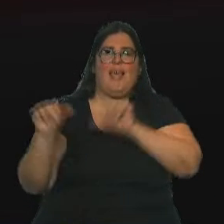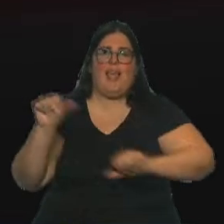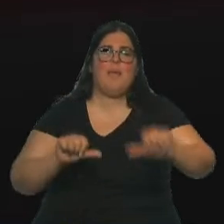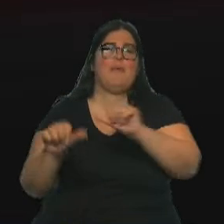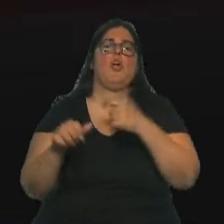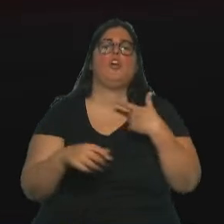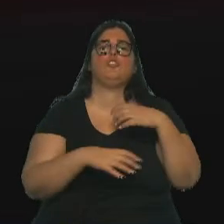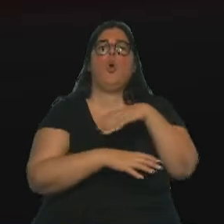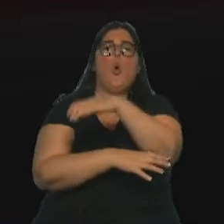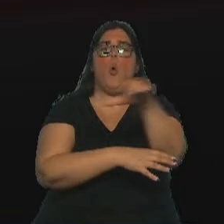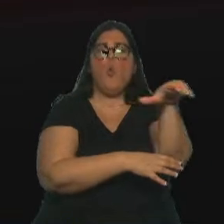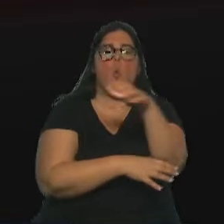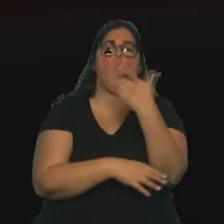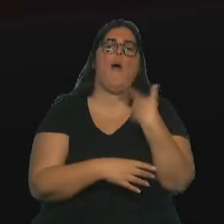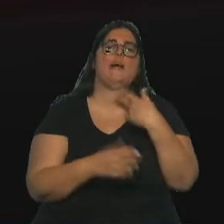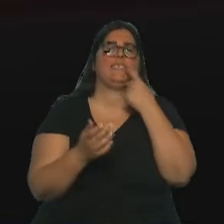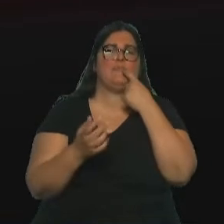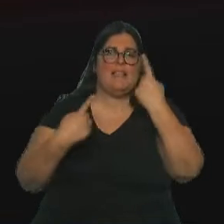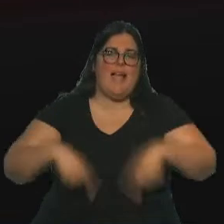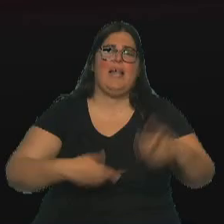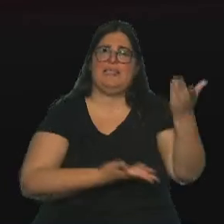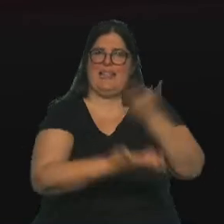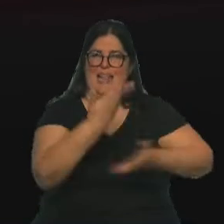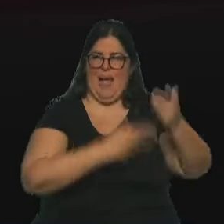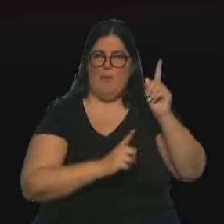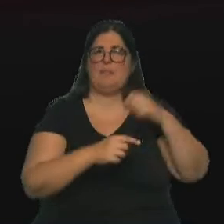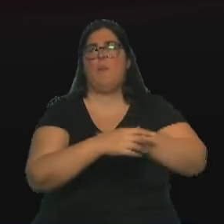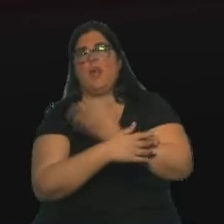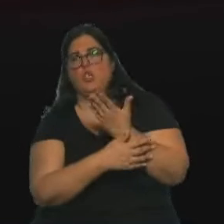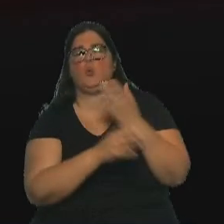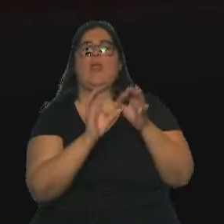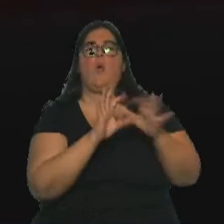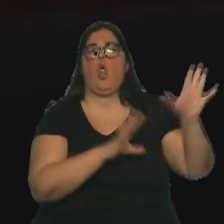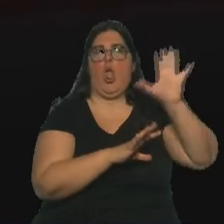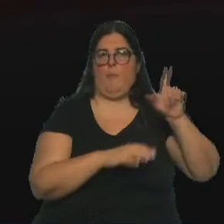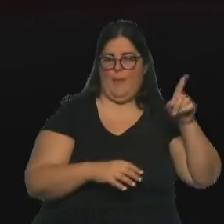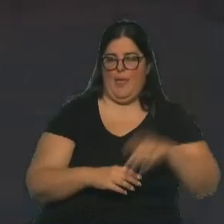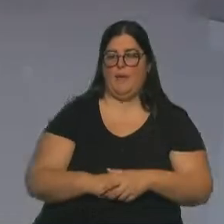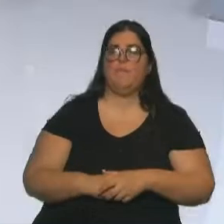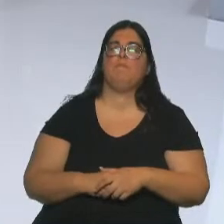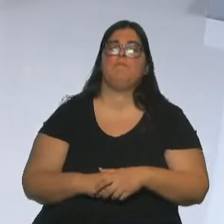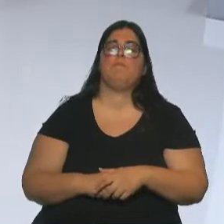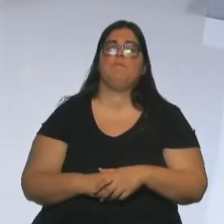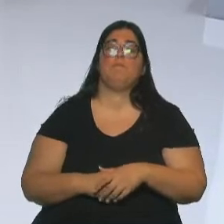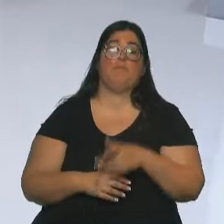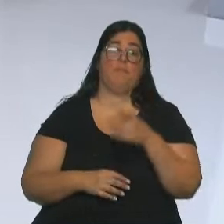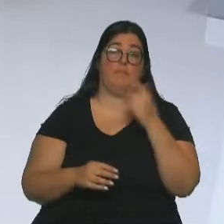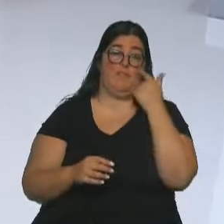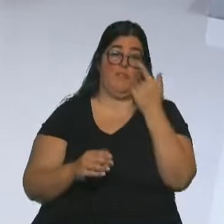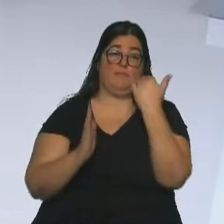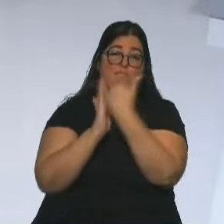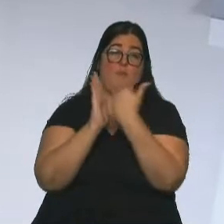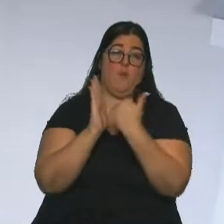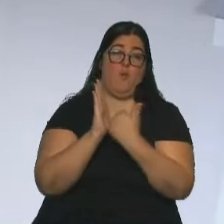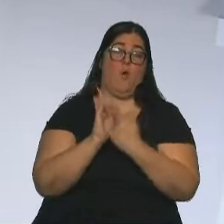grúas flotantes y metales. Intercambio entre Mercosur y Unión Europea. Justamente aquí los rubros, hasta aquí